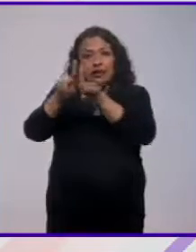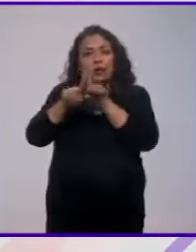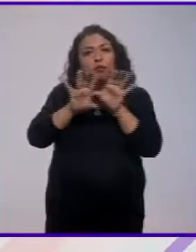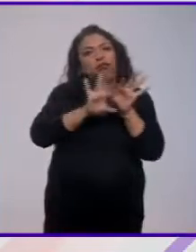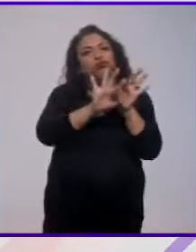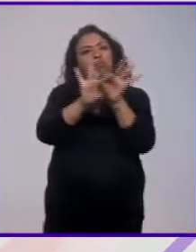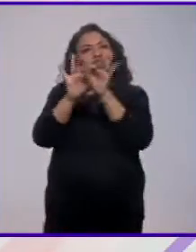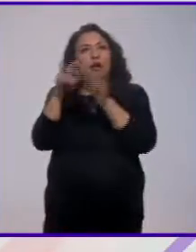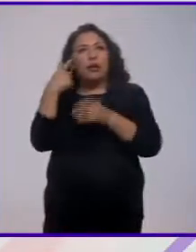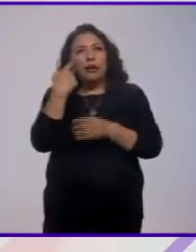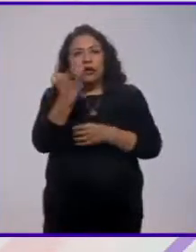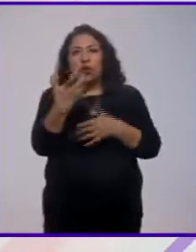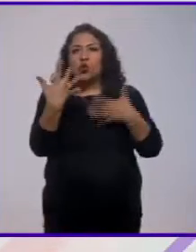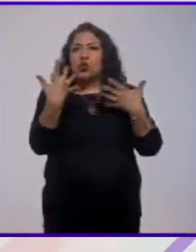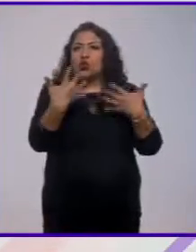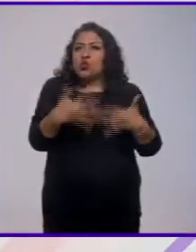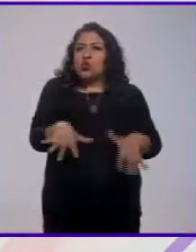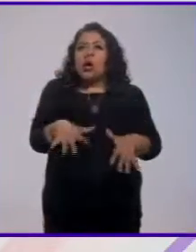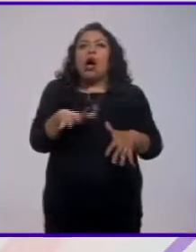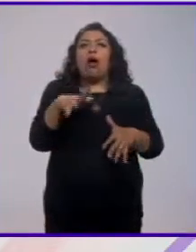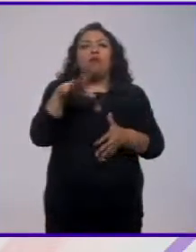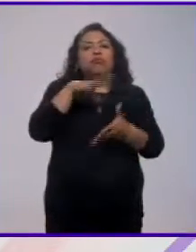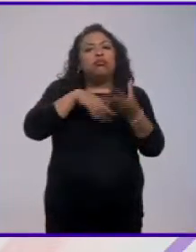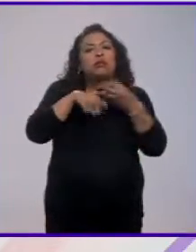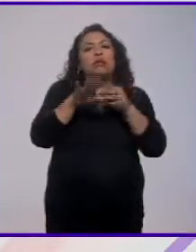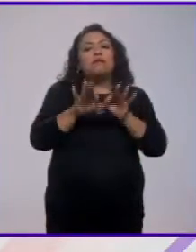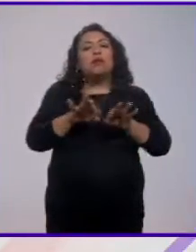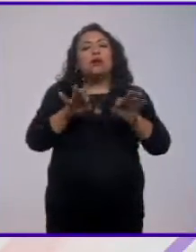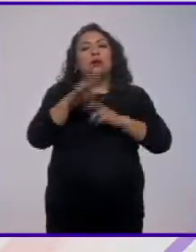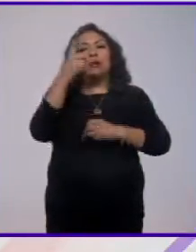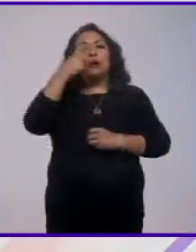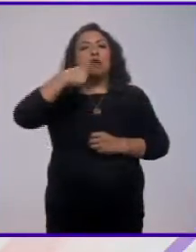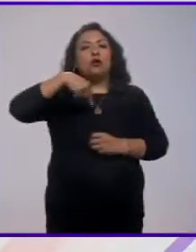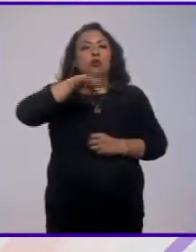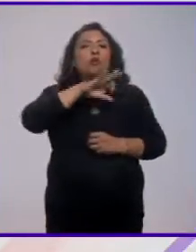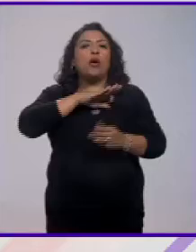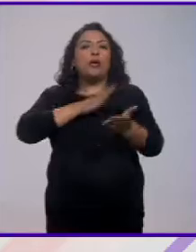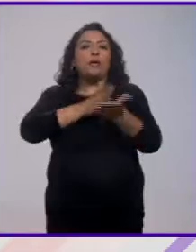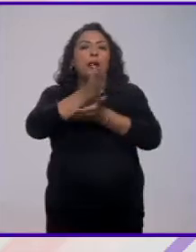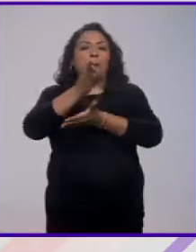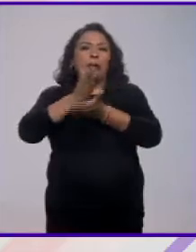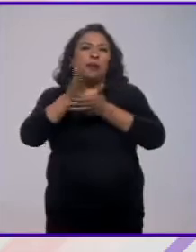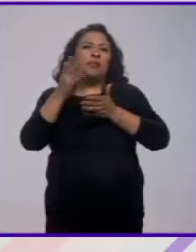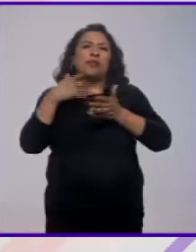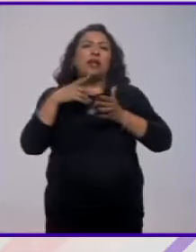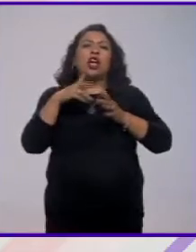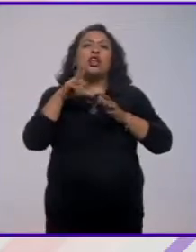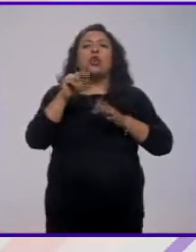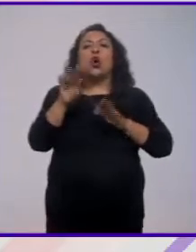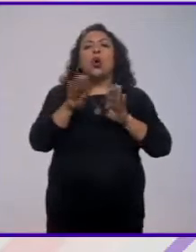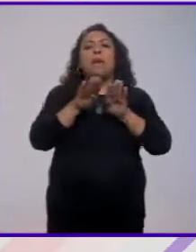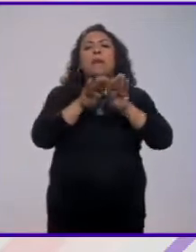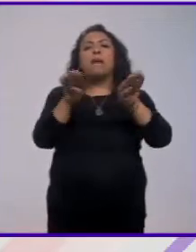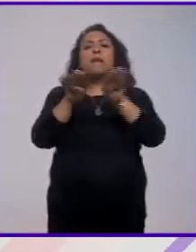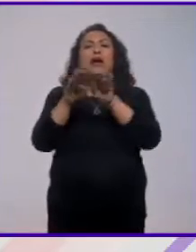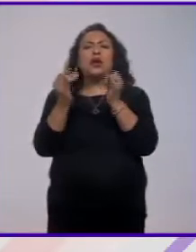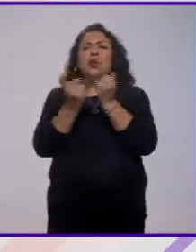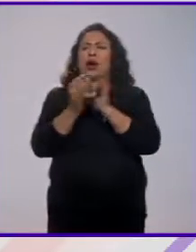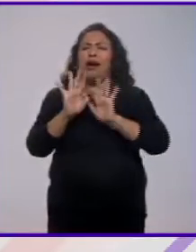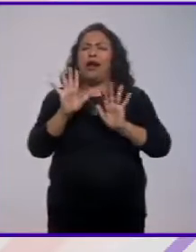como riquezas, como recursos importantes a los que uno puede tener acceso, en lugar de tratar de homogeneizar